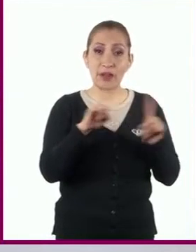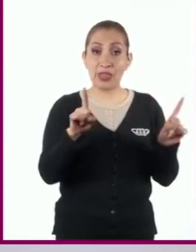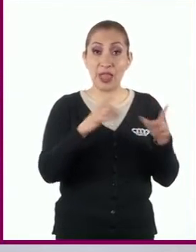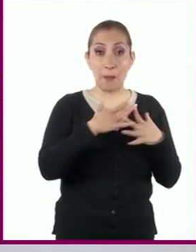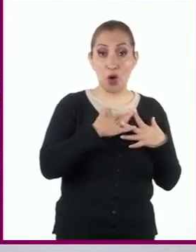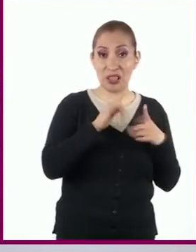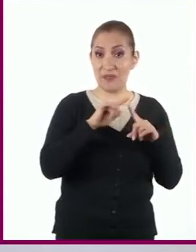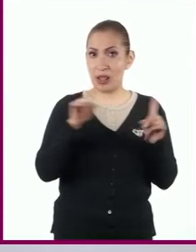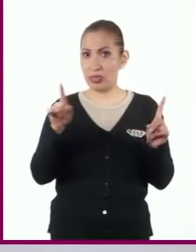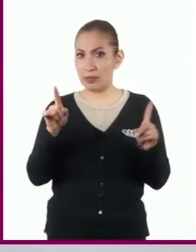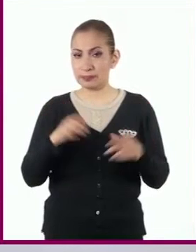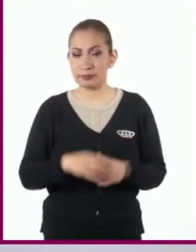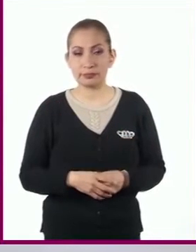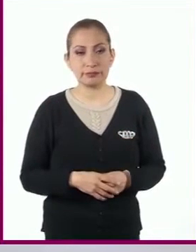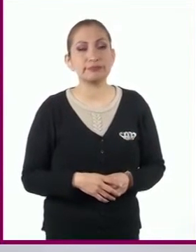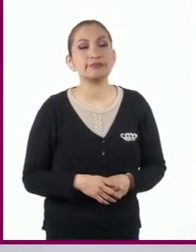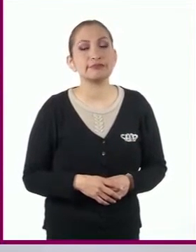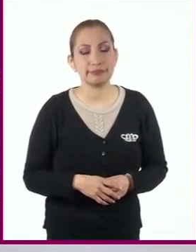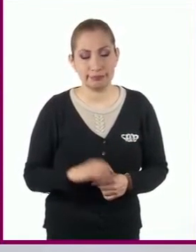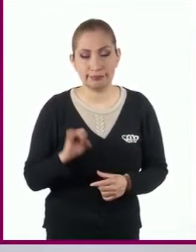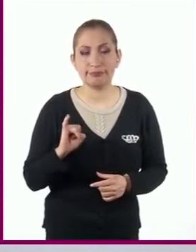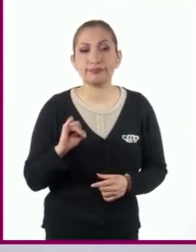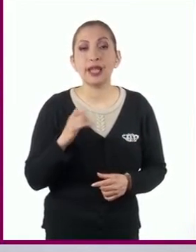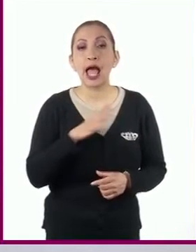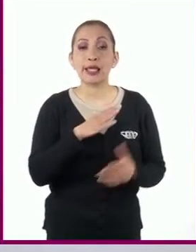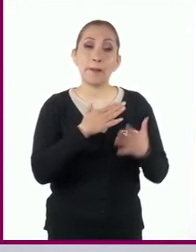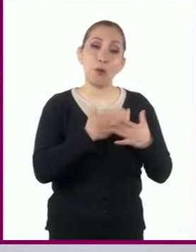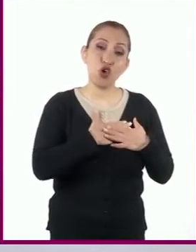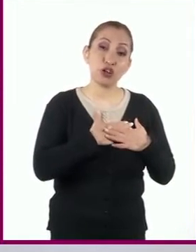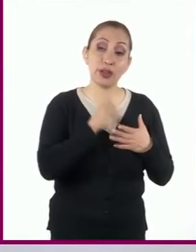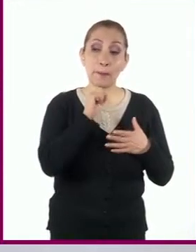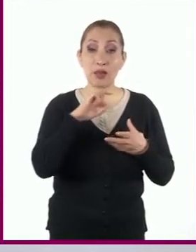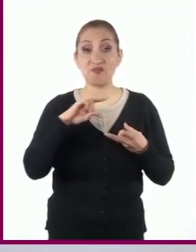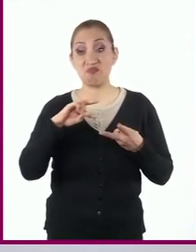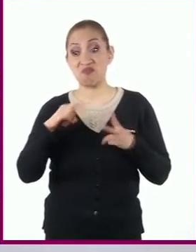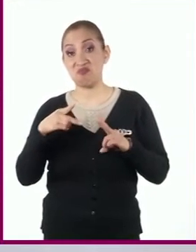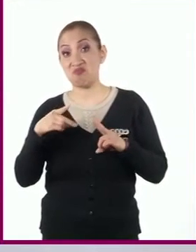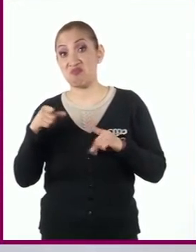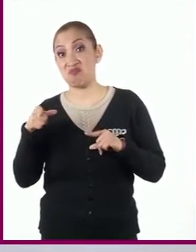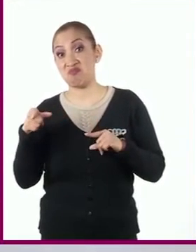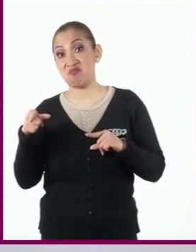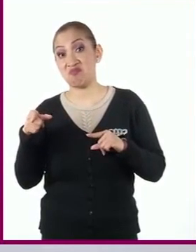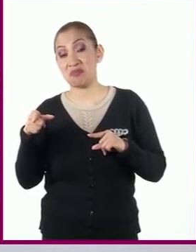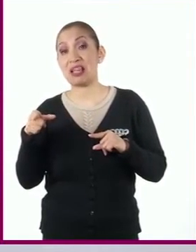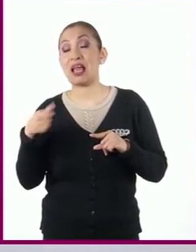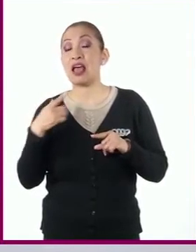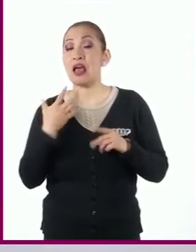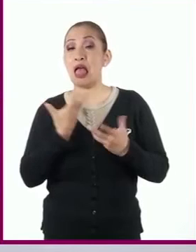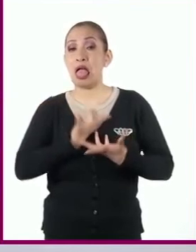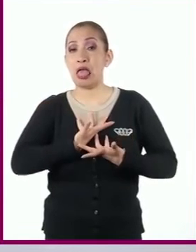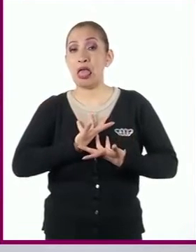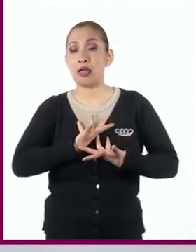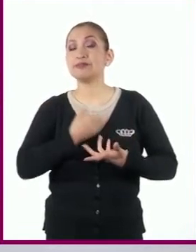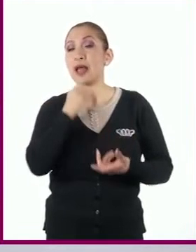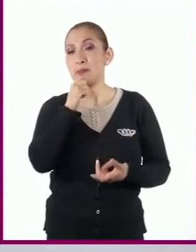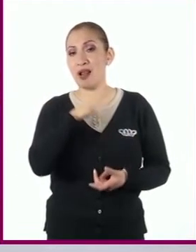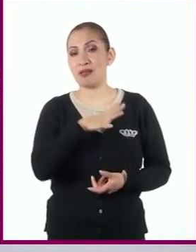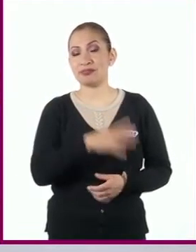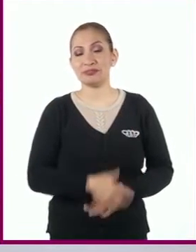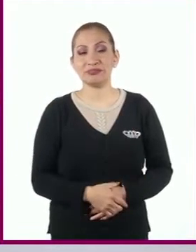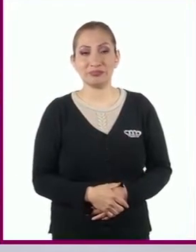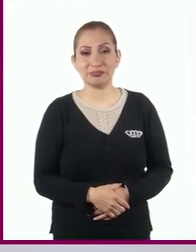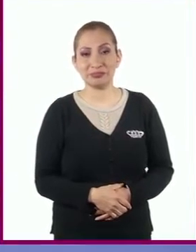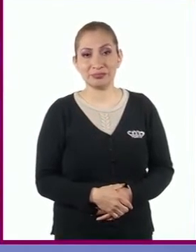al anterior? Pues sí, así como hay amor, no podemos negar que el desamor también